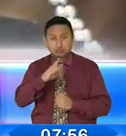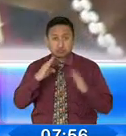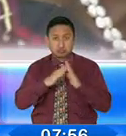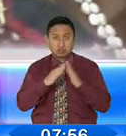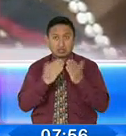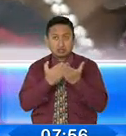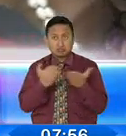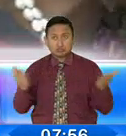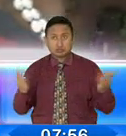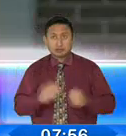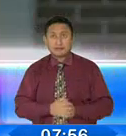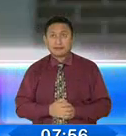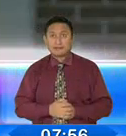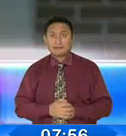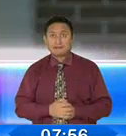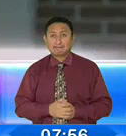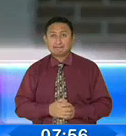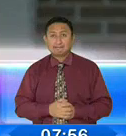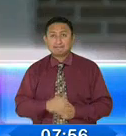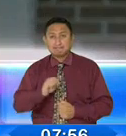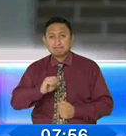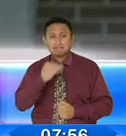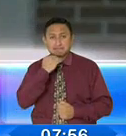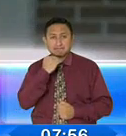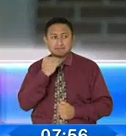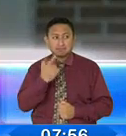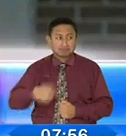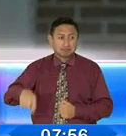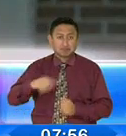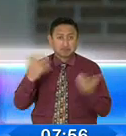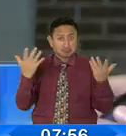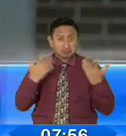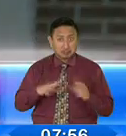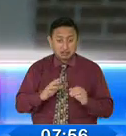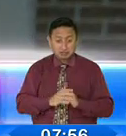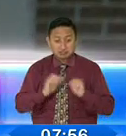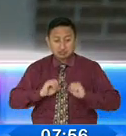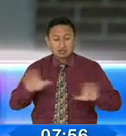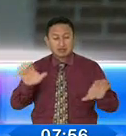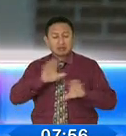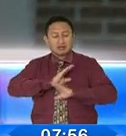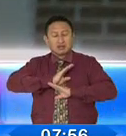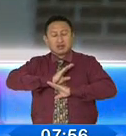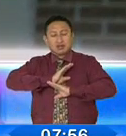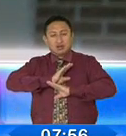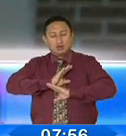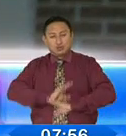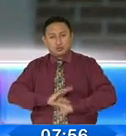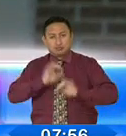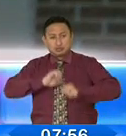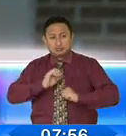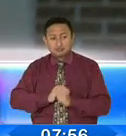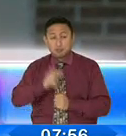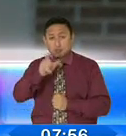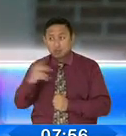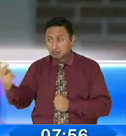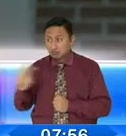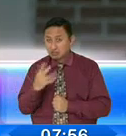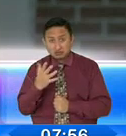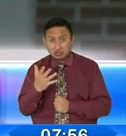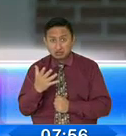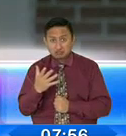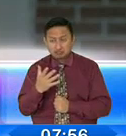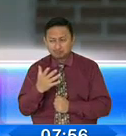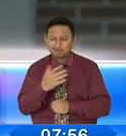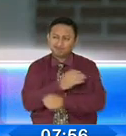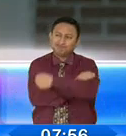estarán abiertas. Si en algún momento se acaba, voy a estar satisfecha. Me da mucha pena cuando no viene nadie, no voy a negar,